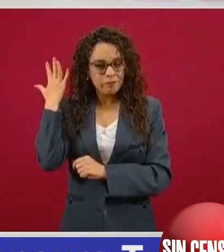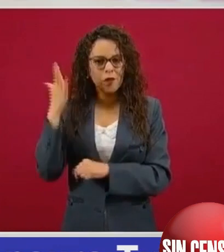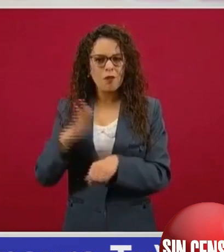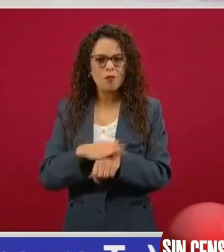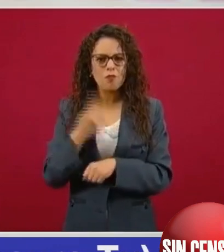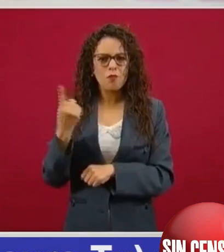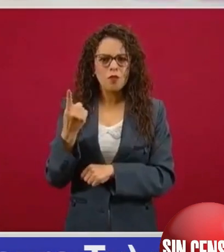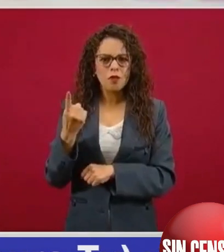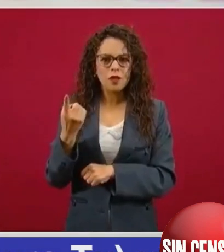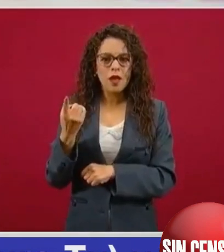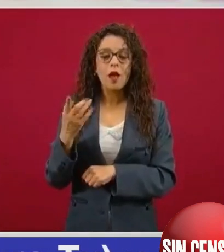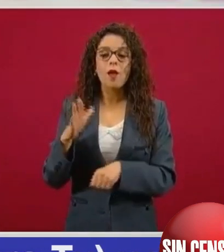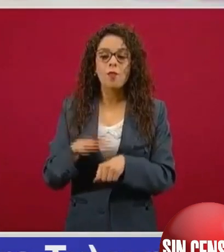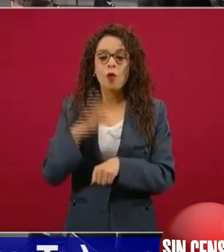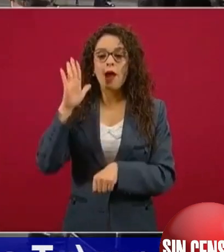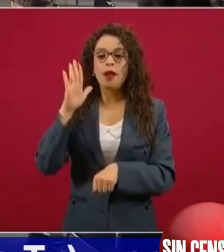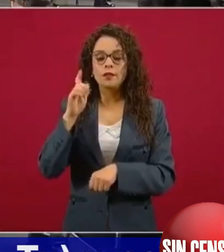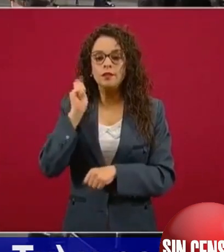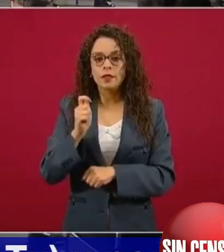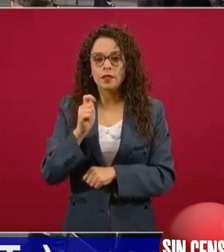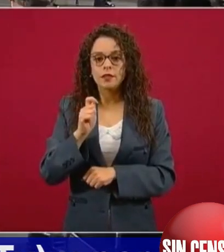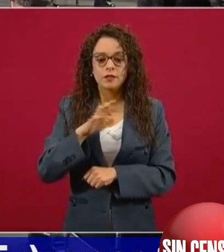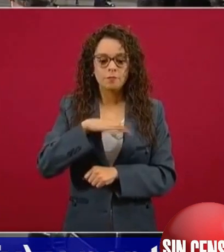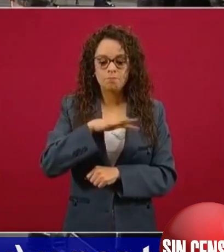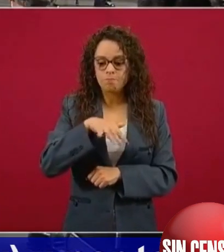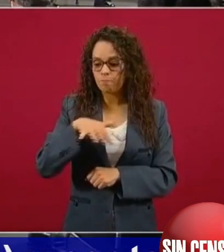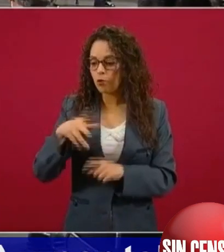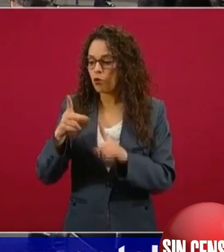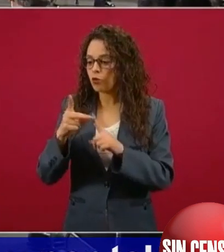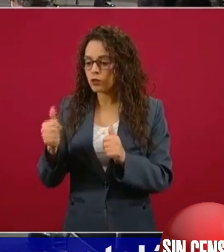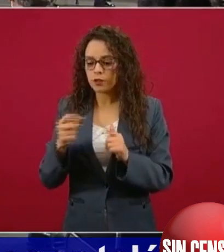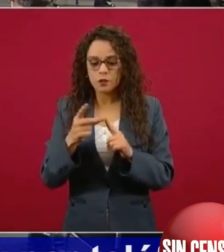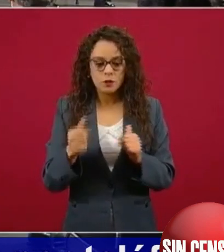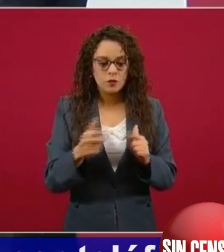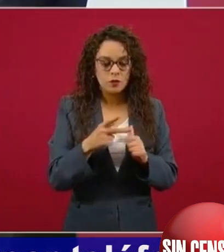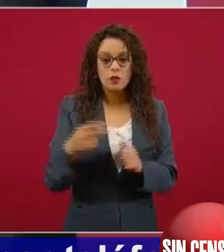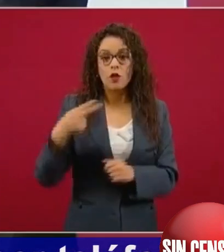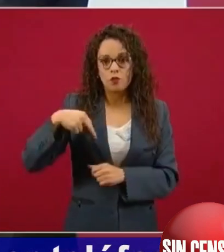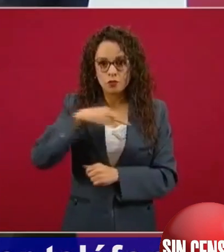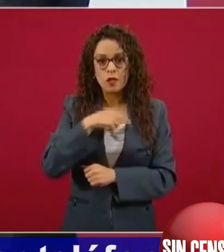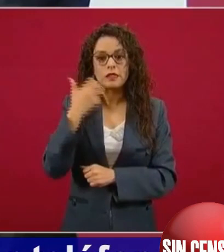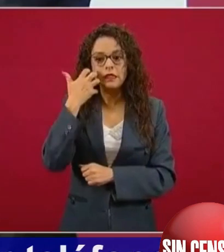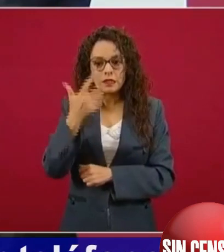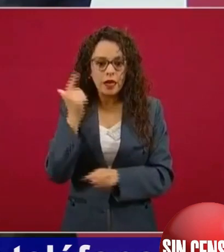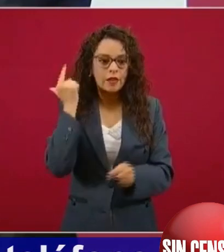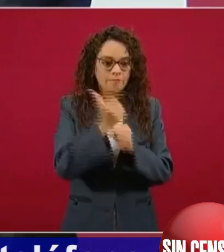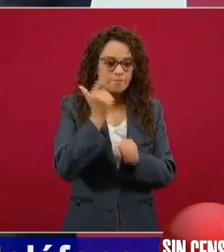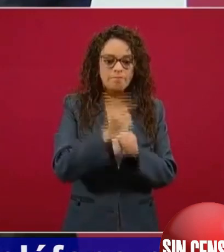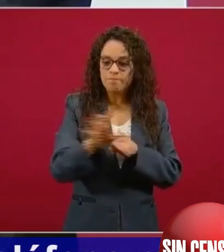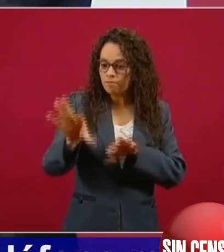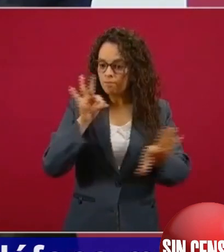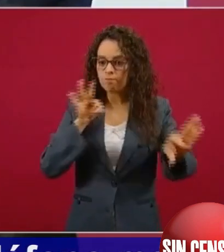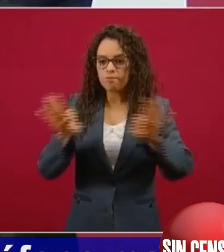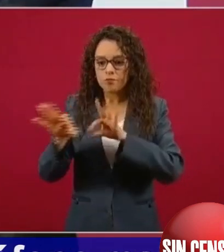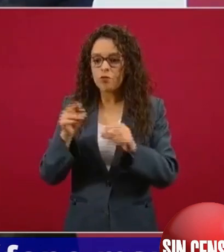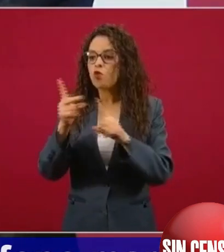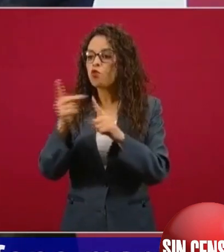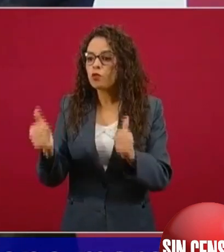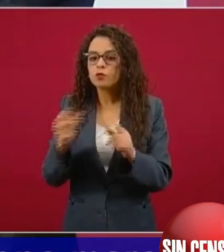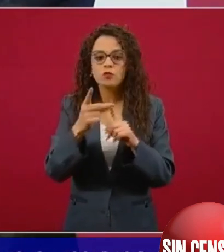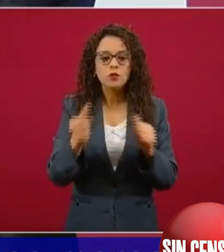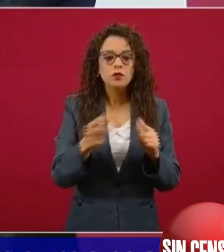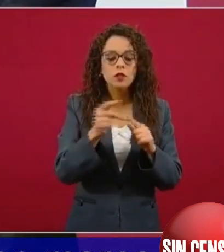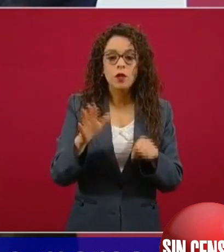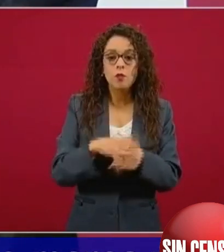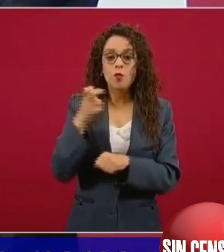de una mayor búsqueda. Quien busca, encuentra. Queremos encontrar, porque eso ayuda a detectar más tempranamente a las